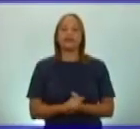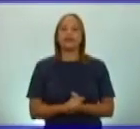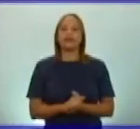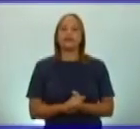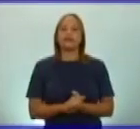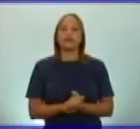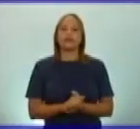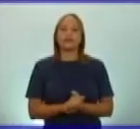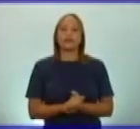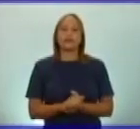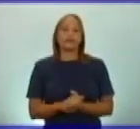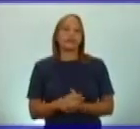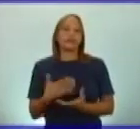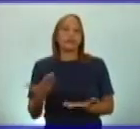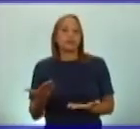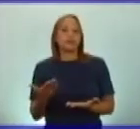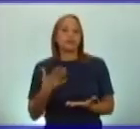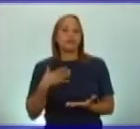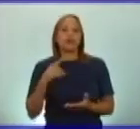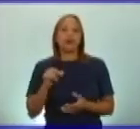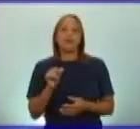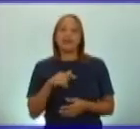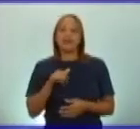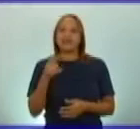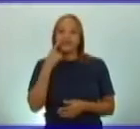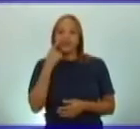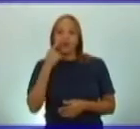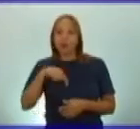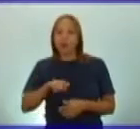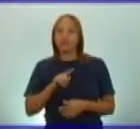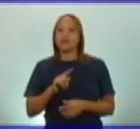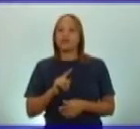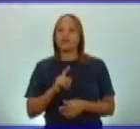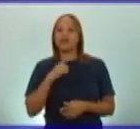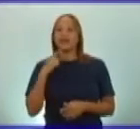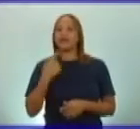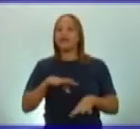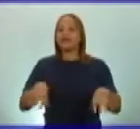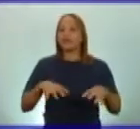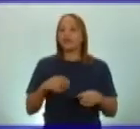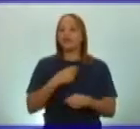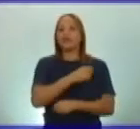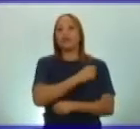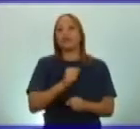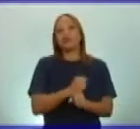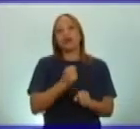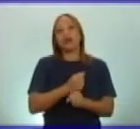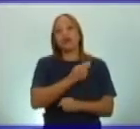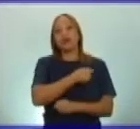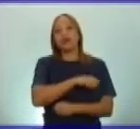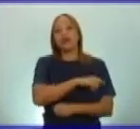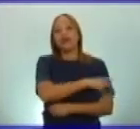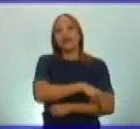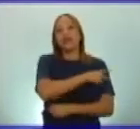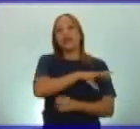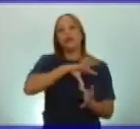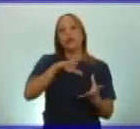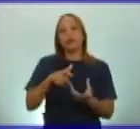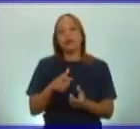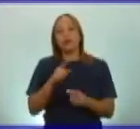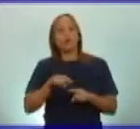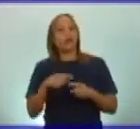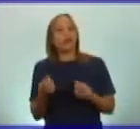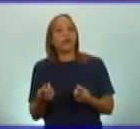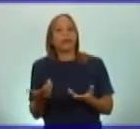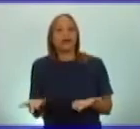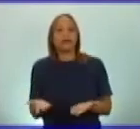Bueno, todavía será vigente la situación de los trabajadores en muchos países del mundo. ¿Y por qué ocurre esto? ¿Cuál es la realidad de los